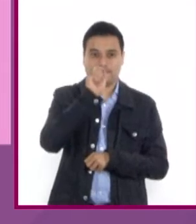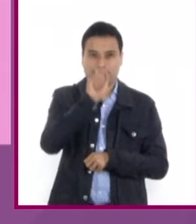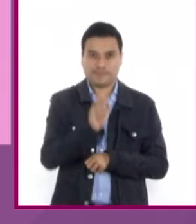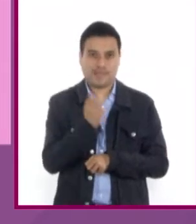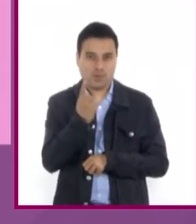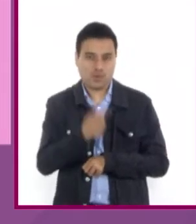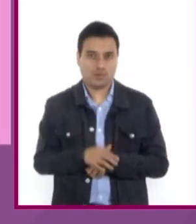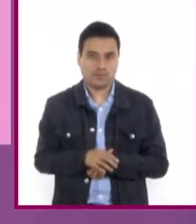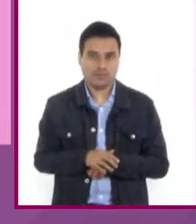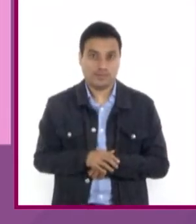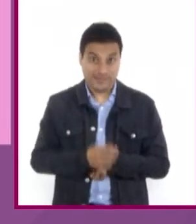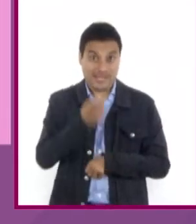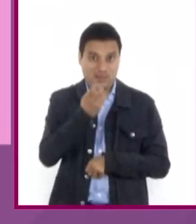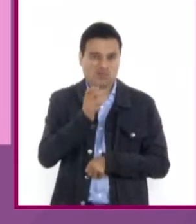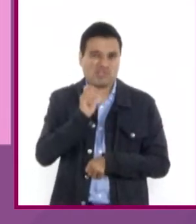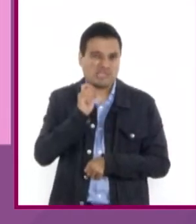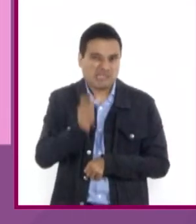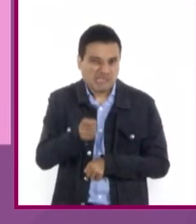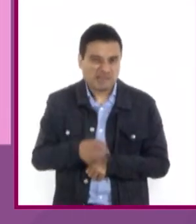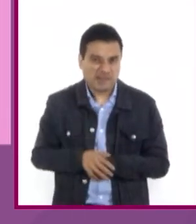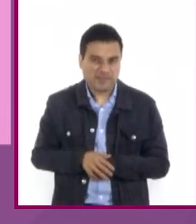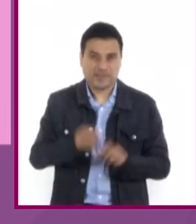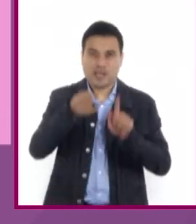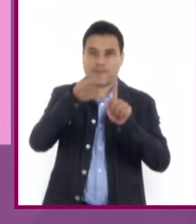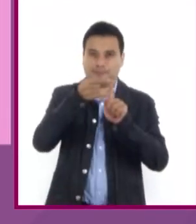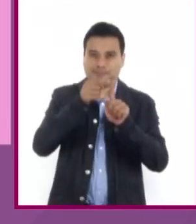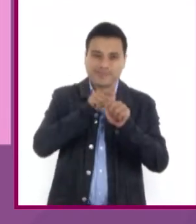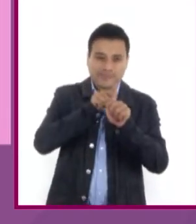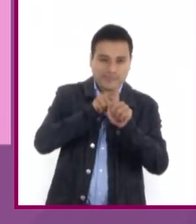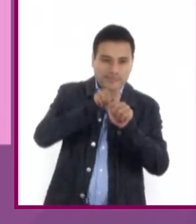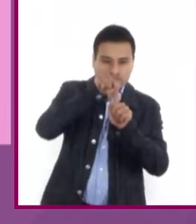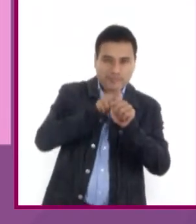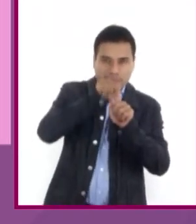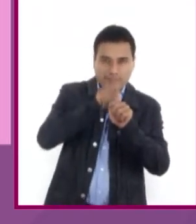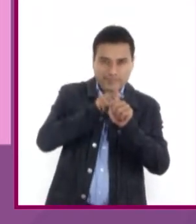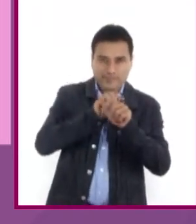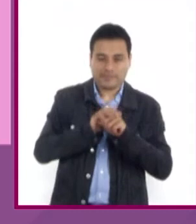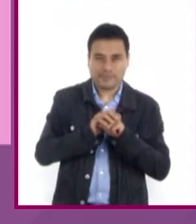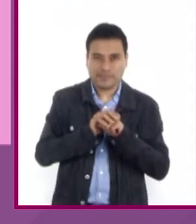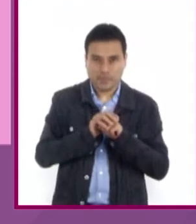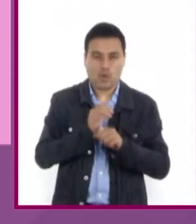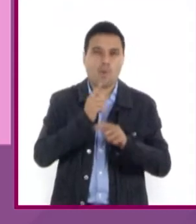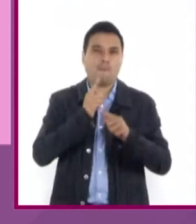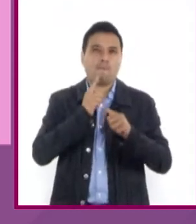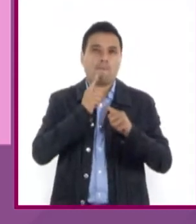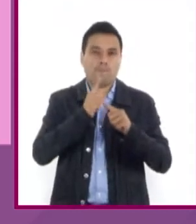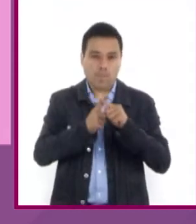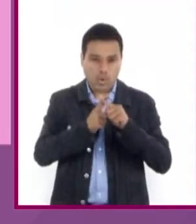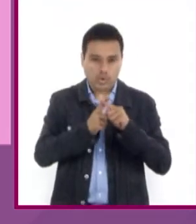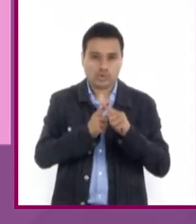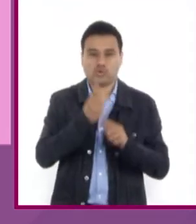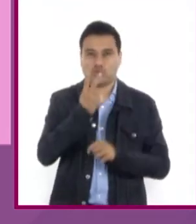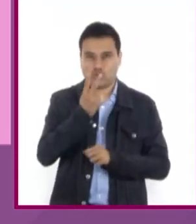factor es el resultado de multiplicar los factores 2 y 3 para llegar a la figura